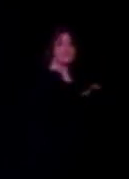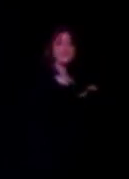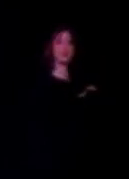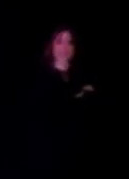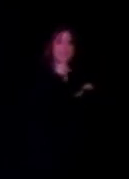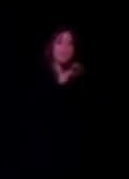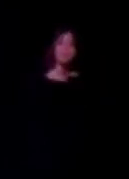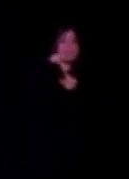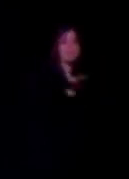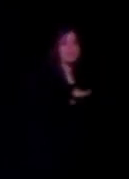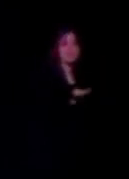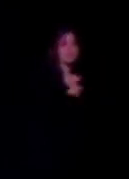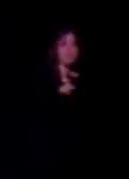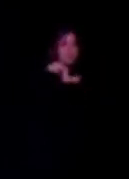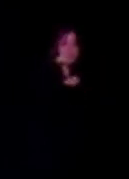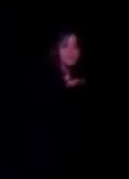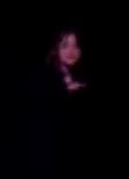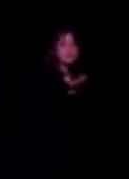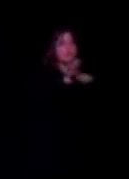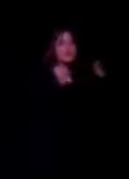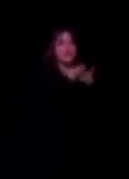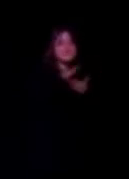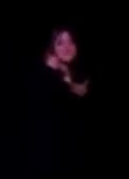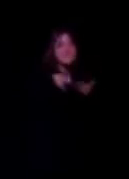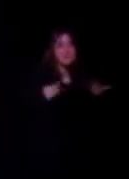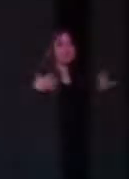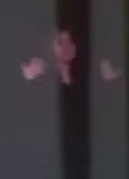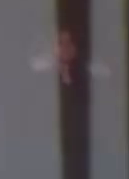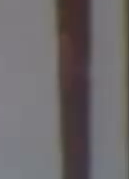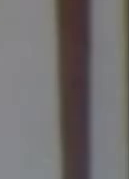paso más en el proceso hacia una escuela inclusiva